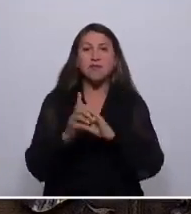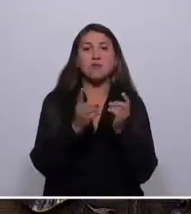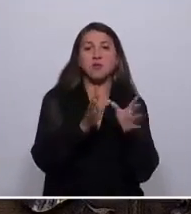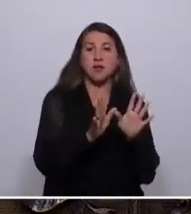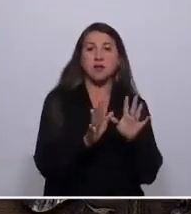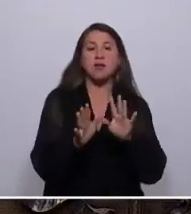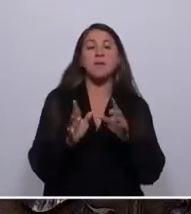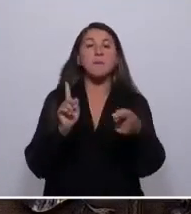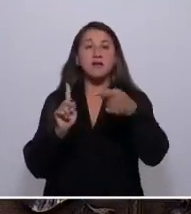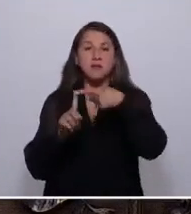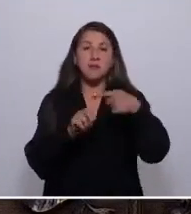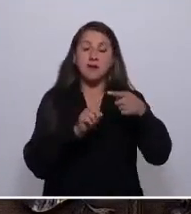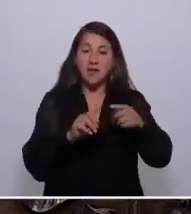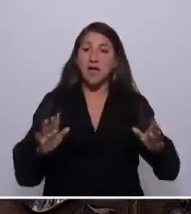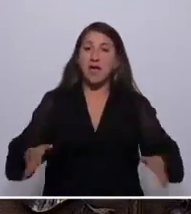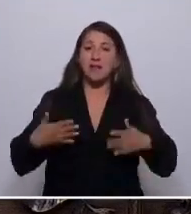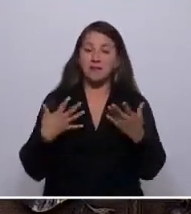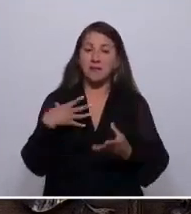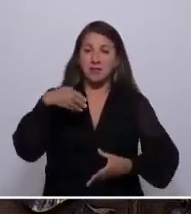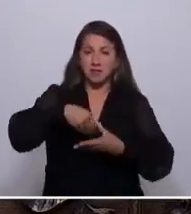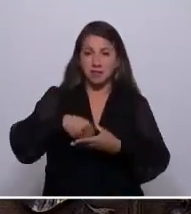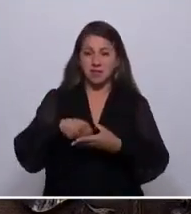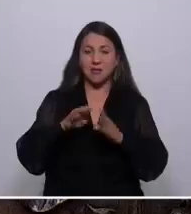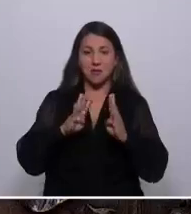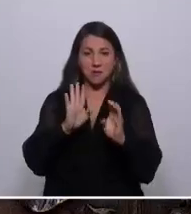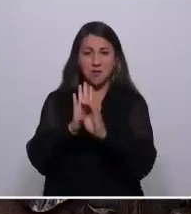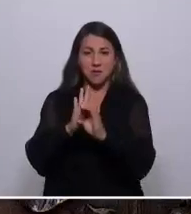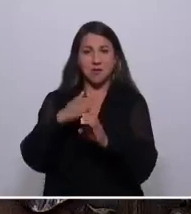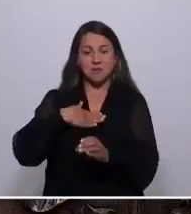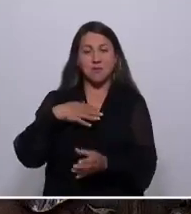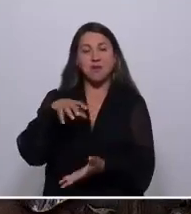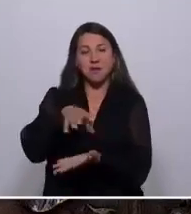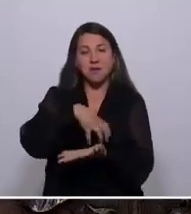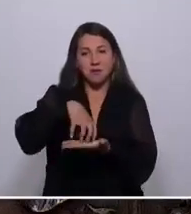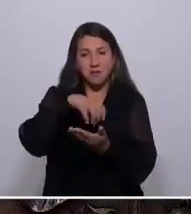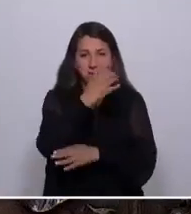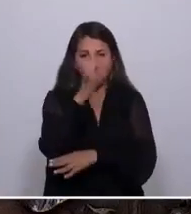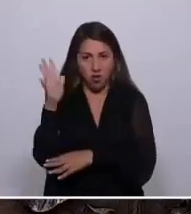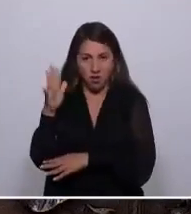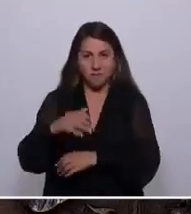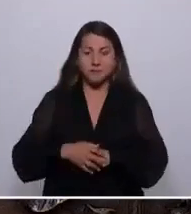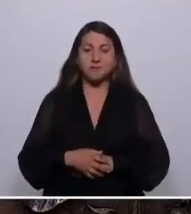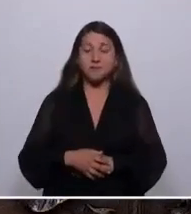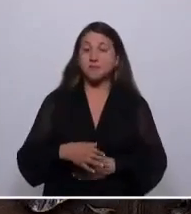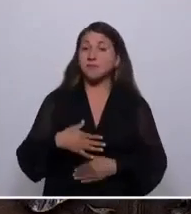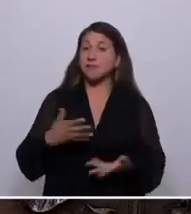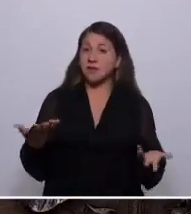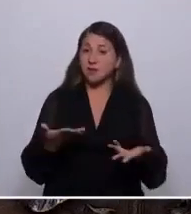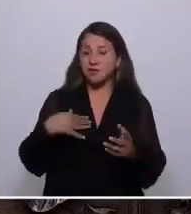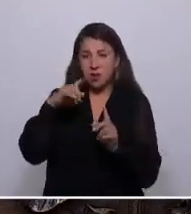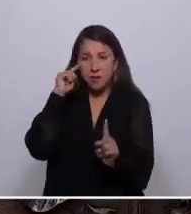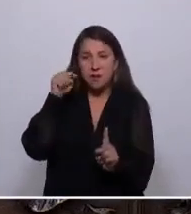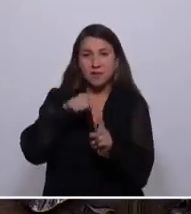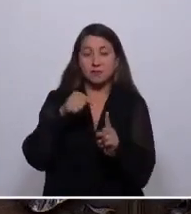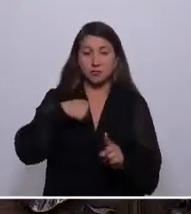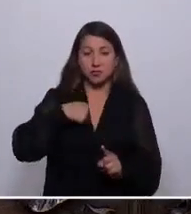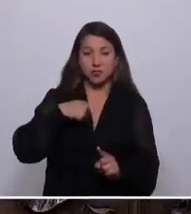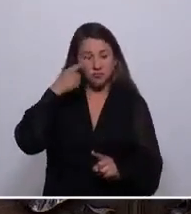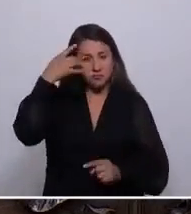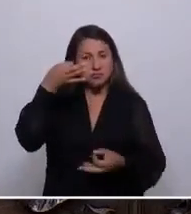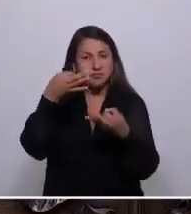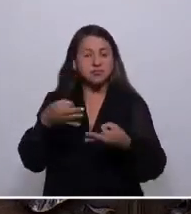y participar activamente en la Convención Constitucional y en mi territorio. Por lo tanto, mis objetivos y convicciones son